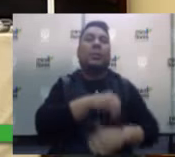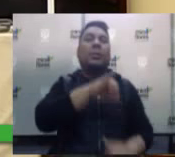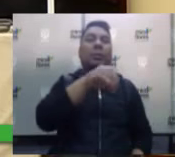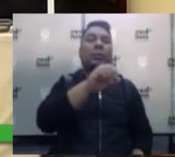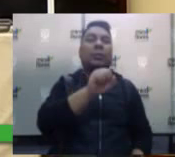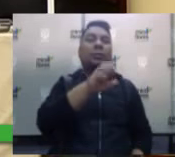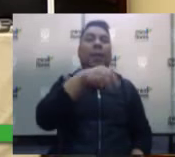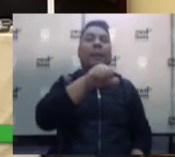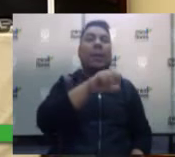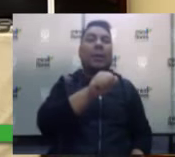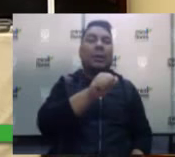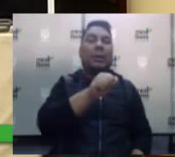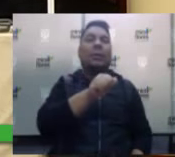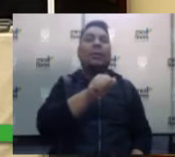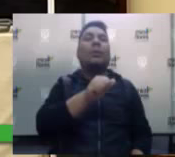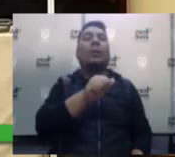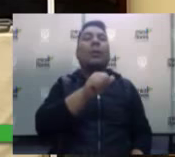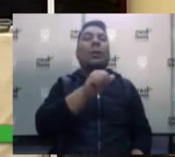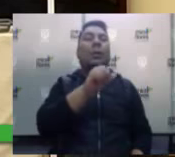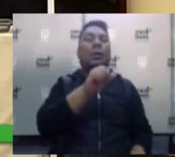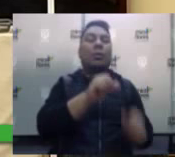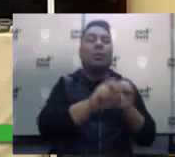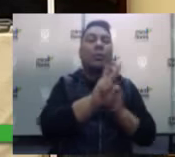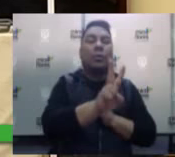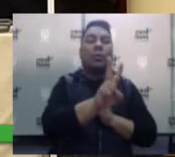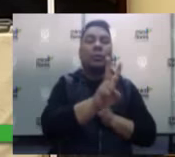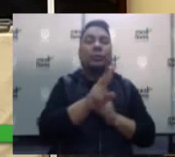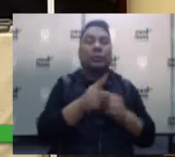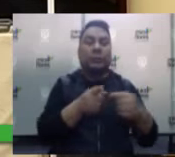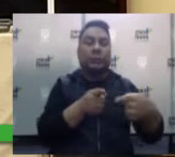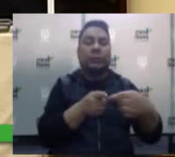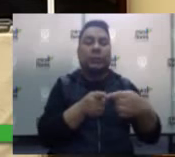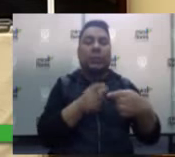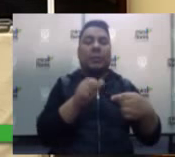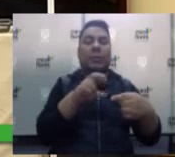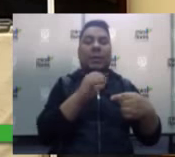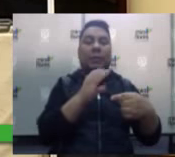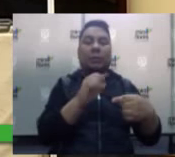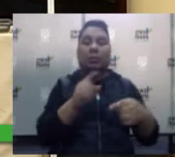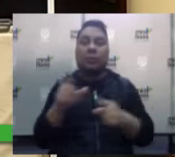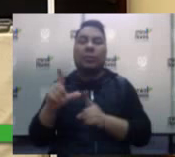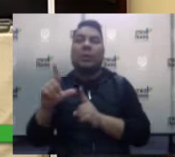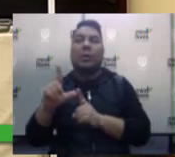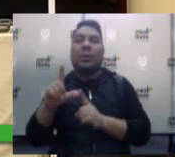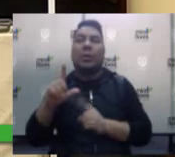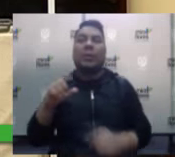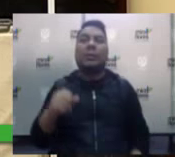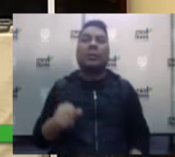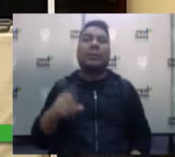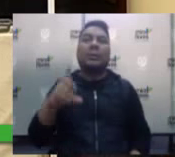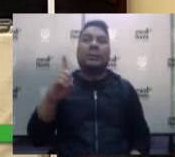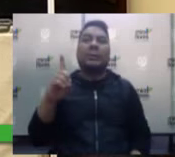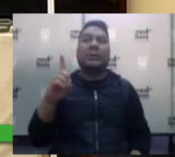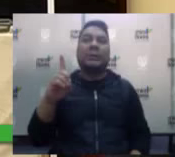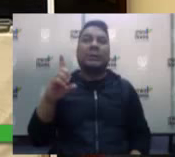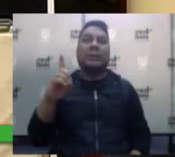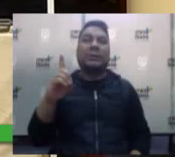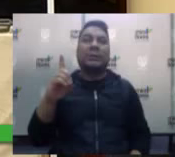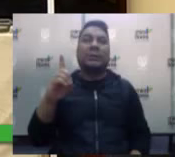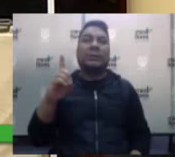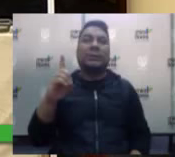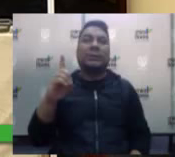María Ramírez Gastón de los Reyes, cuadra 2, altura de la esquina con Aparicio. Letra D. D.